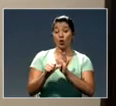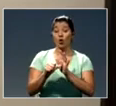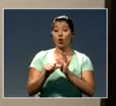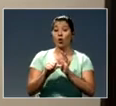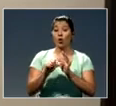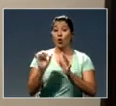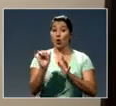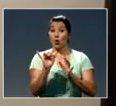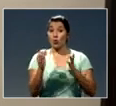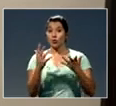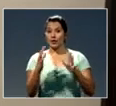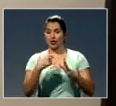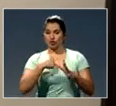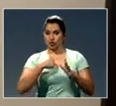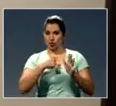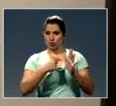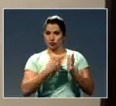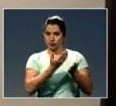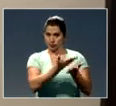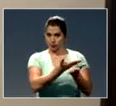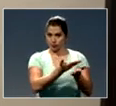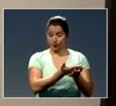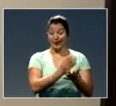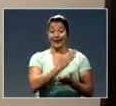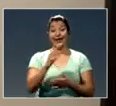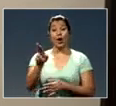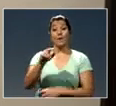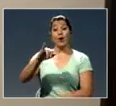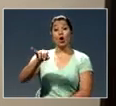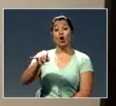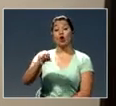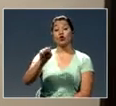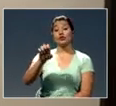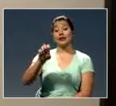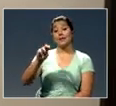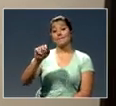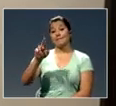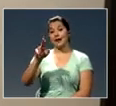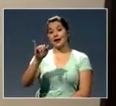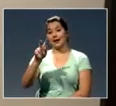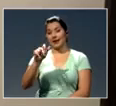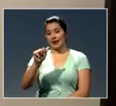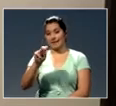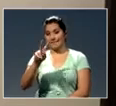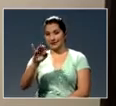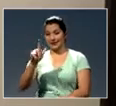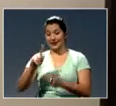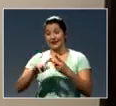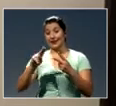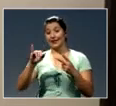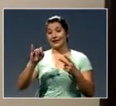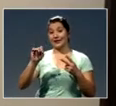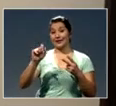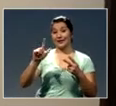en que lo había presentado, inclusive el compañero José María Villalta y la compañera Nielsen también hicieron sus aportes.